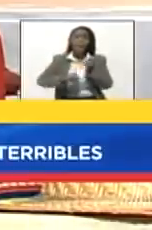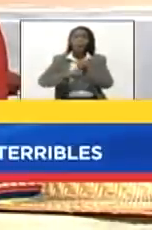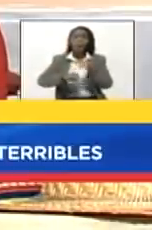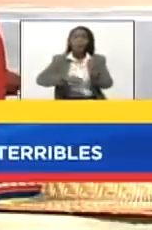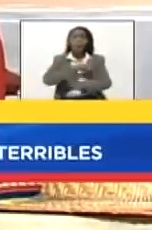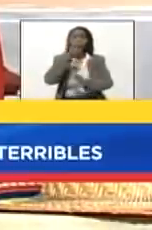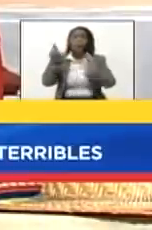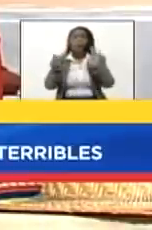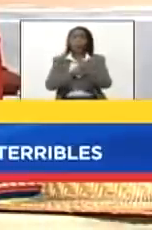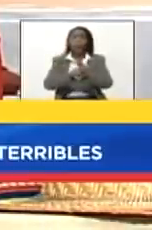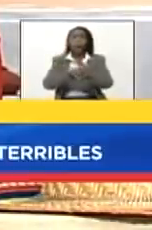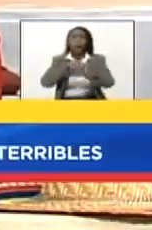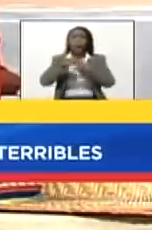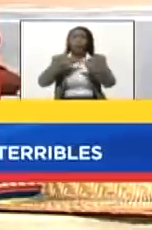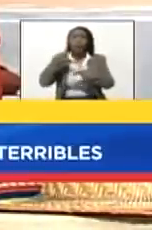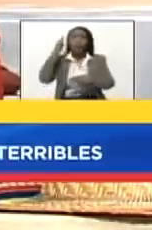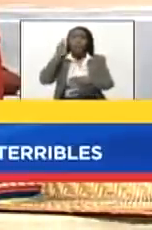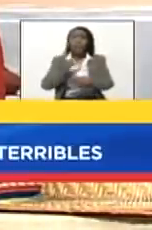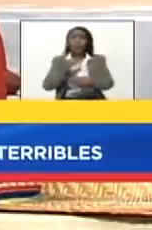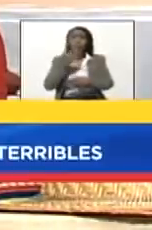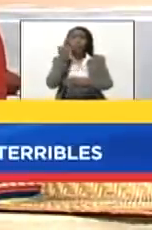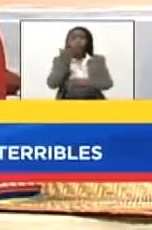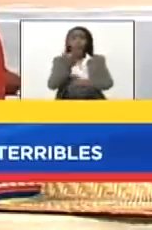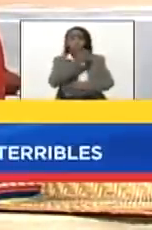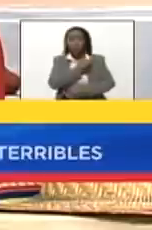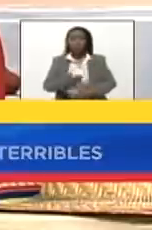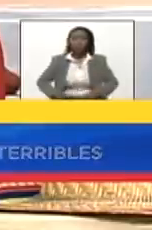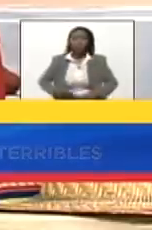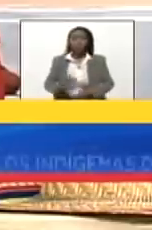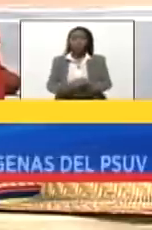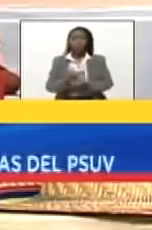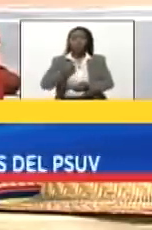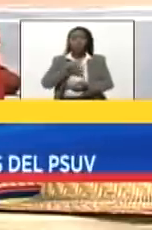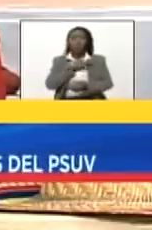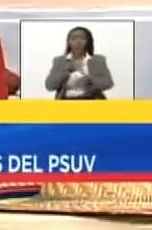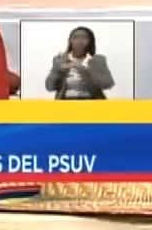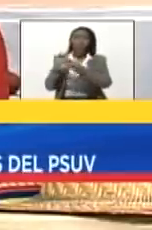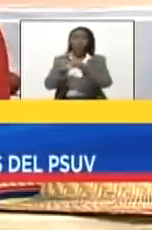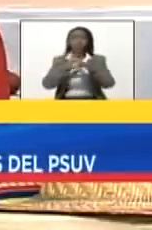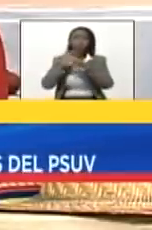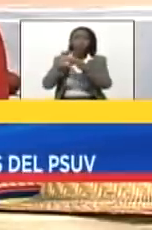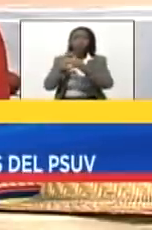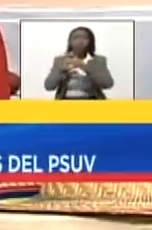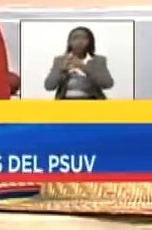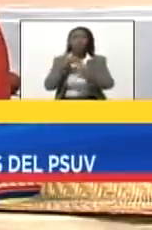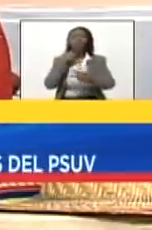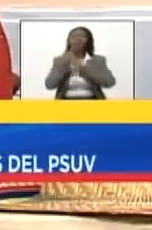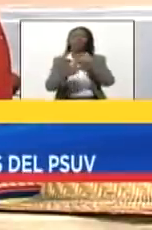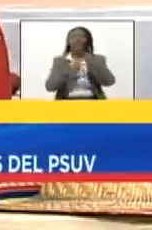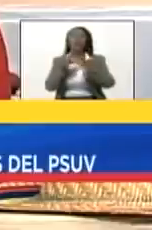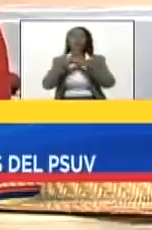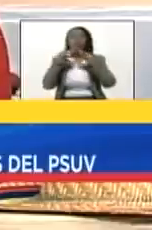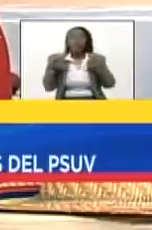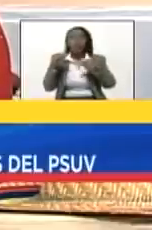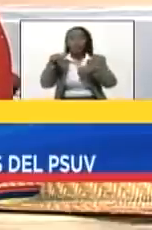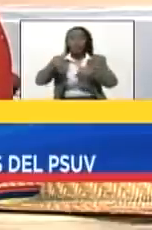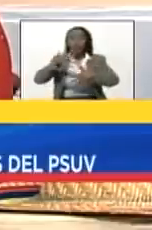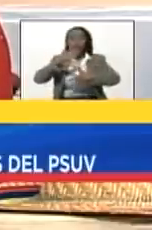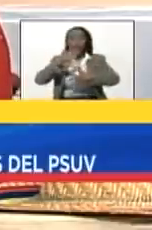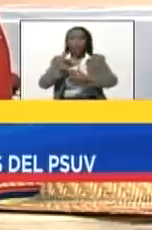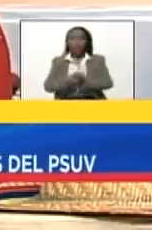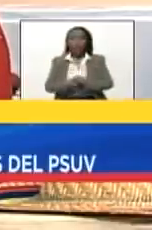rotundo, contundente a la revolución bolivariana y, por supuesto, a usted, presidente. Nos unimos definitivamente a las voces de toda esta